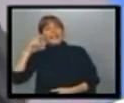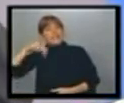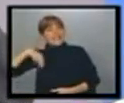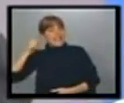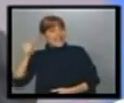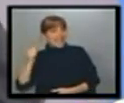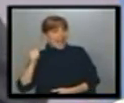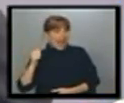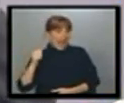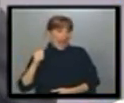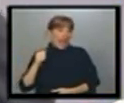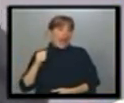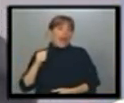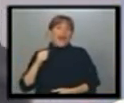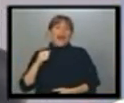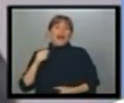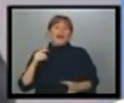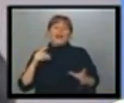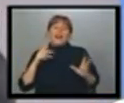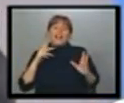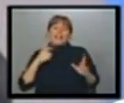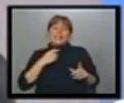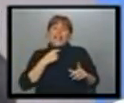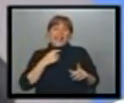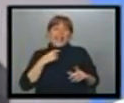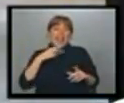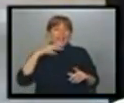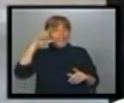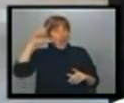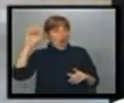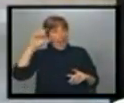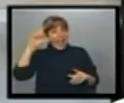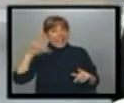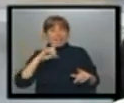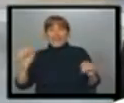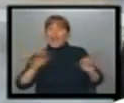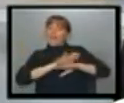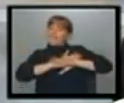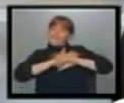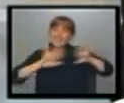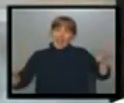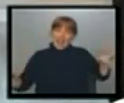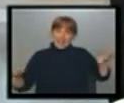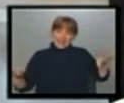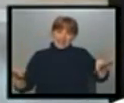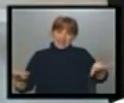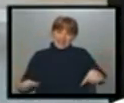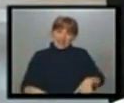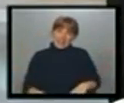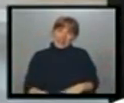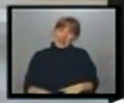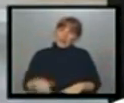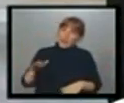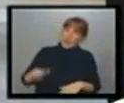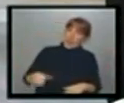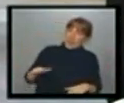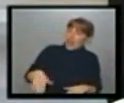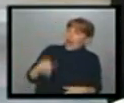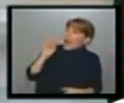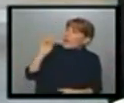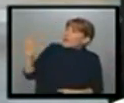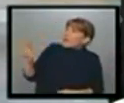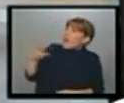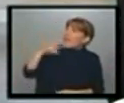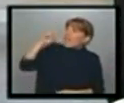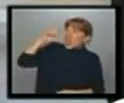que Violeta de a poquito se vaya de tu familia. Qué complicado. Muy difícil. Qué complicado, porque cuando los chicos ven a Tini, dicen,